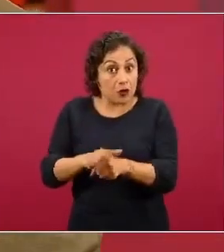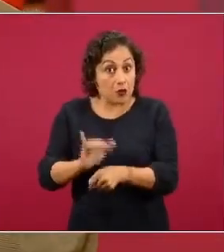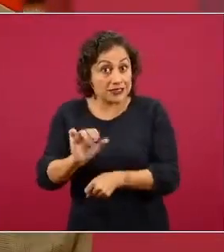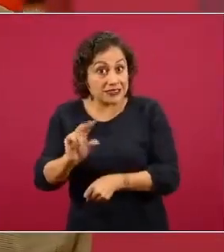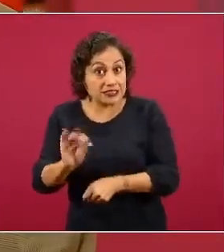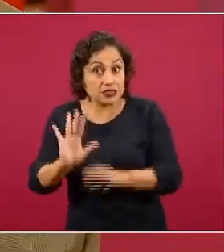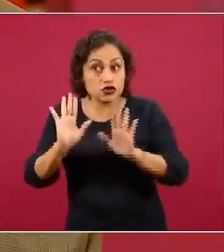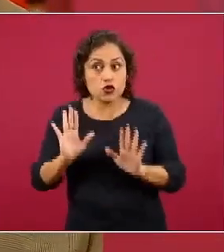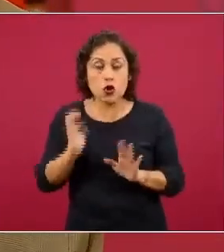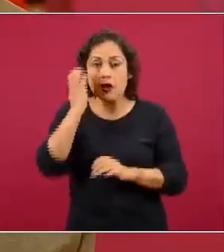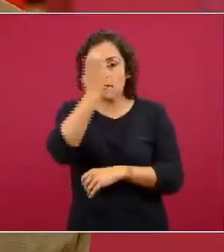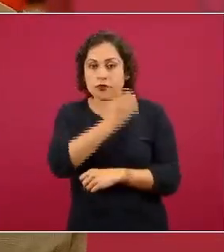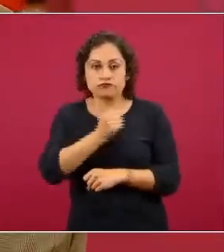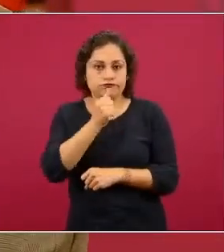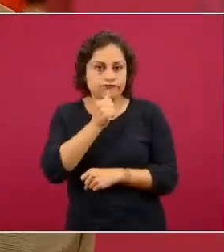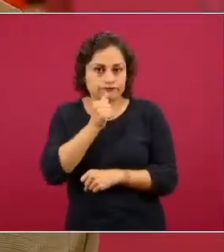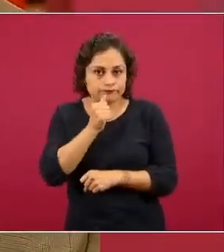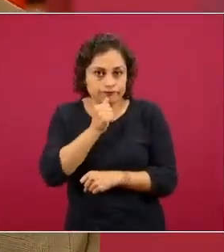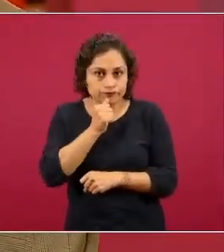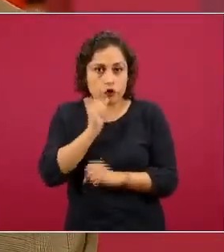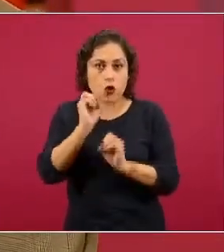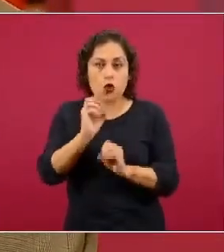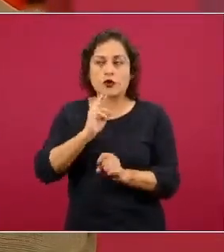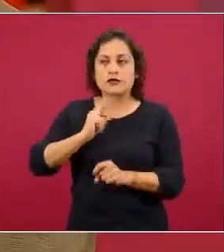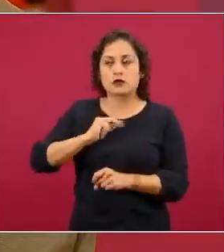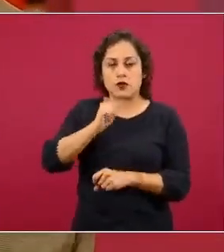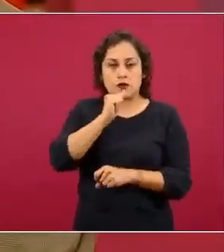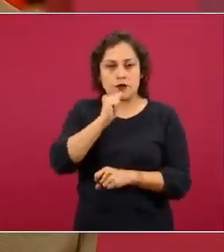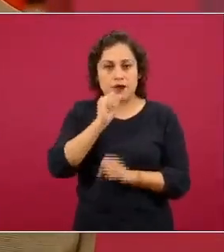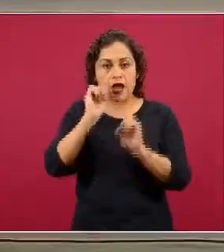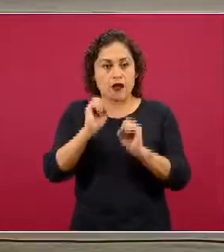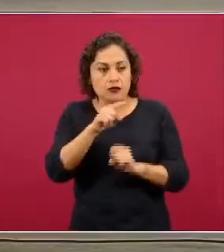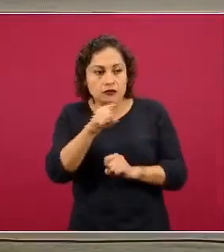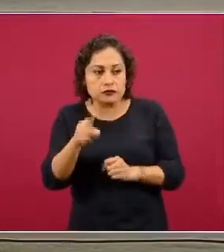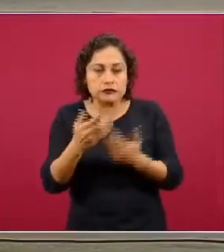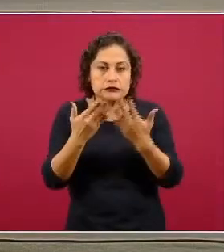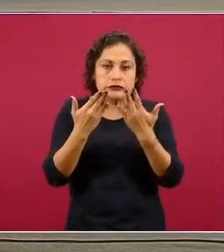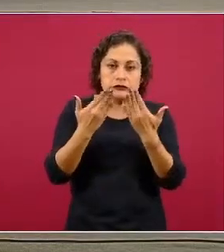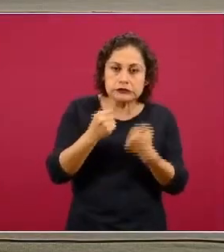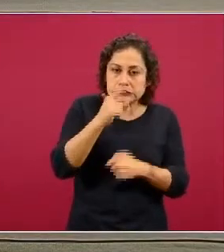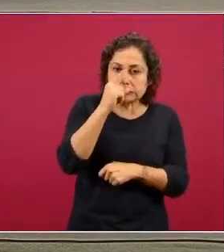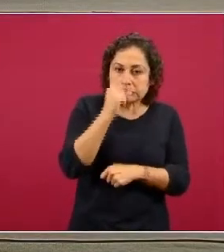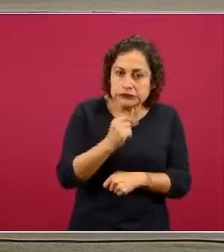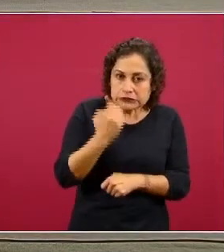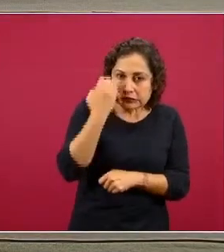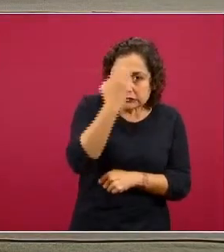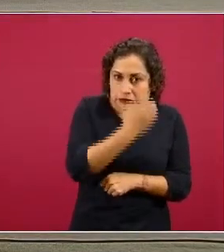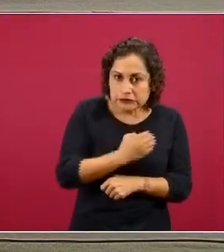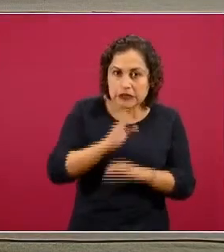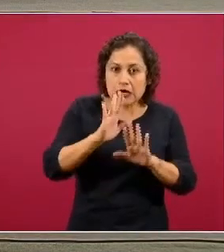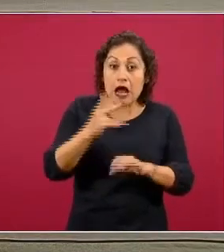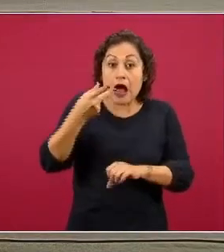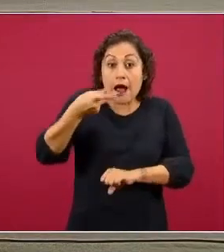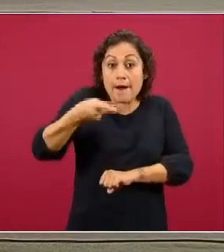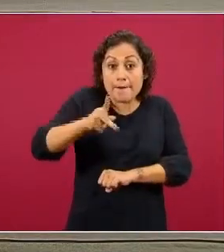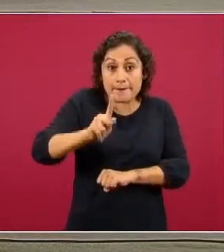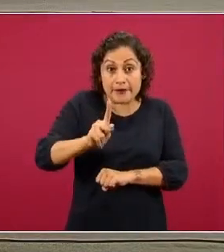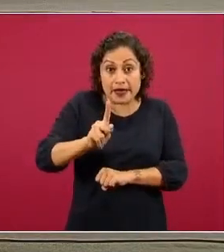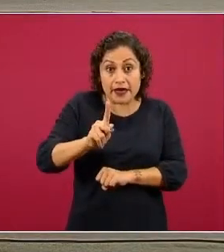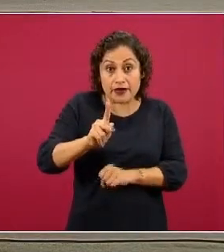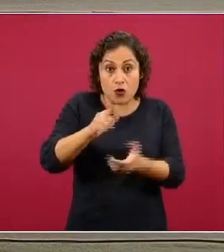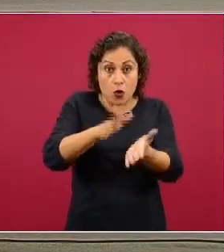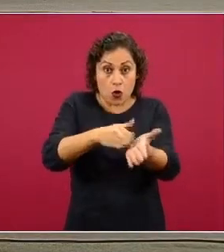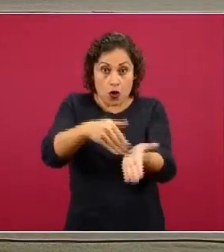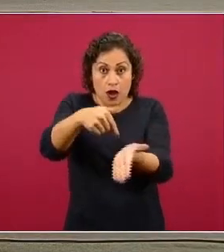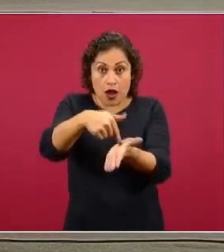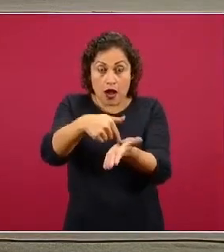que quedaron sin muestra, que puede ser, pero que por asociación epidemiológica o por dictaminación, cuando se revisó el